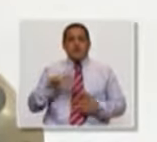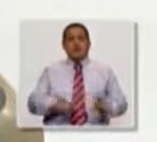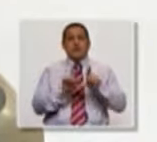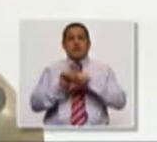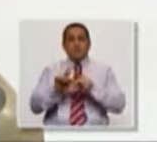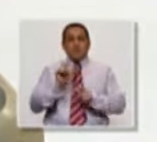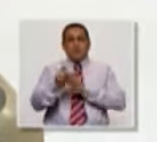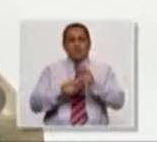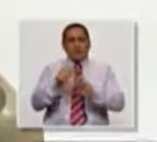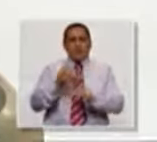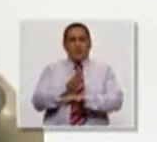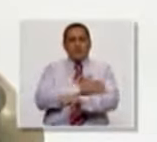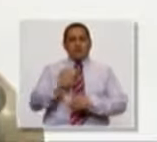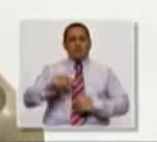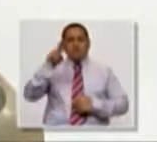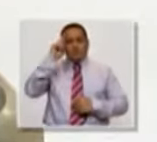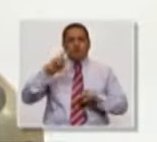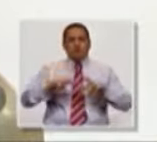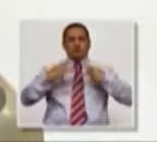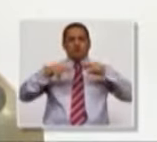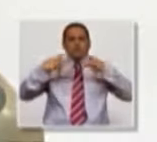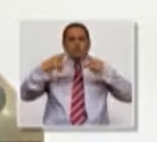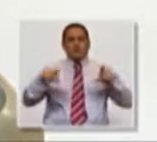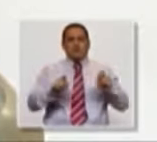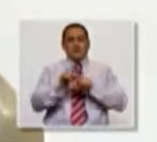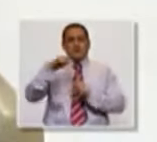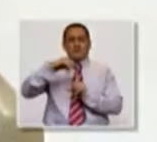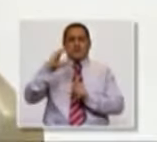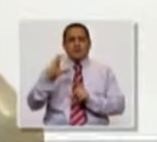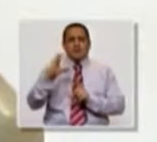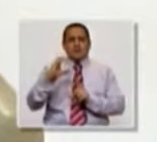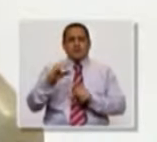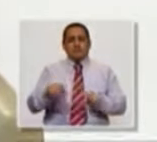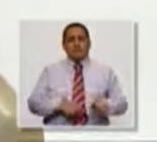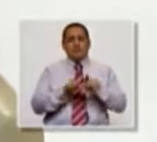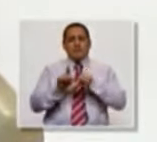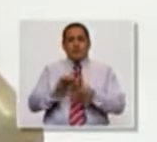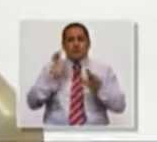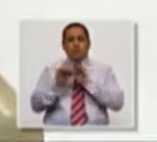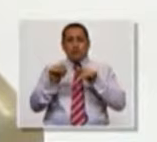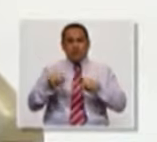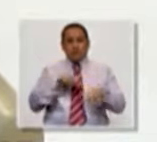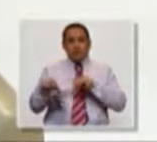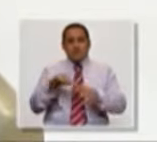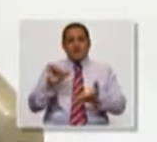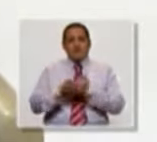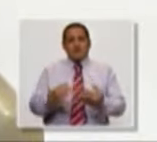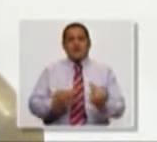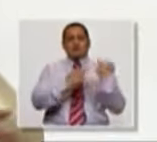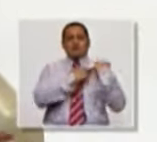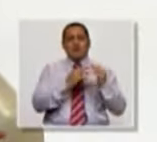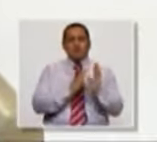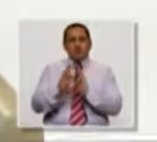la gente ha empezado a confiar en exceso, creo yo, en el Tribunal Constitucional, y esto ha hecho de que la carga procesal